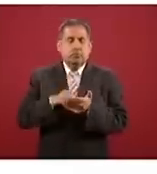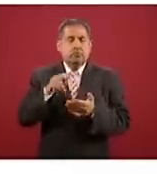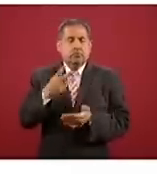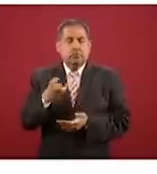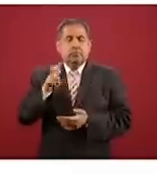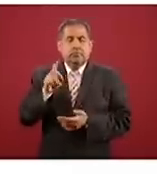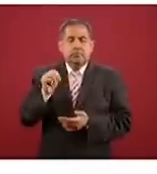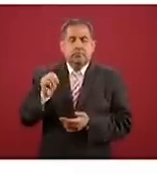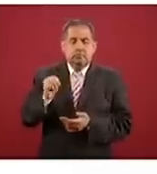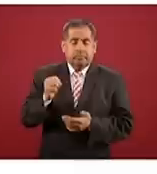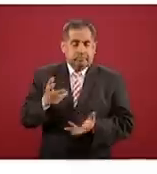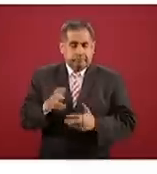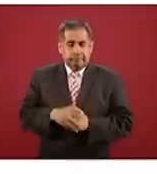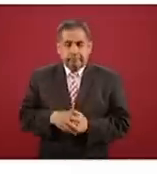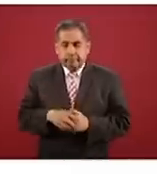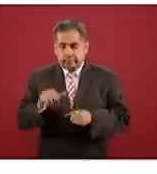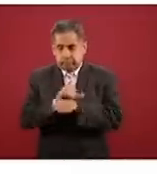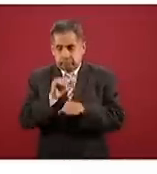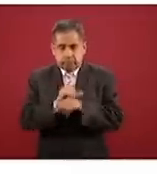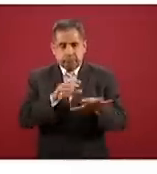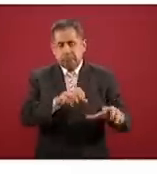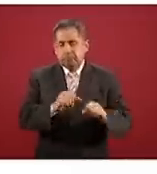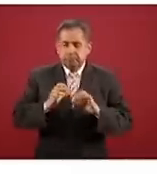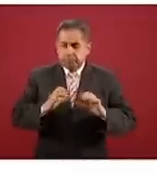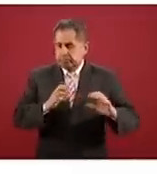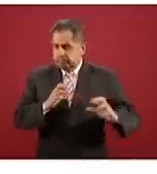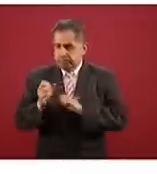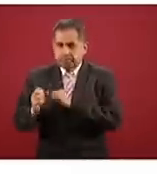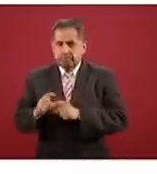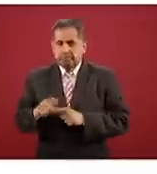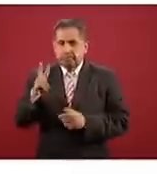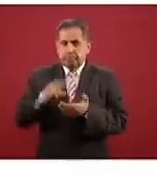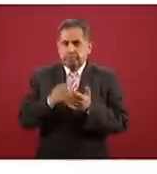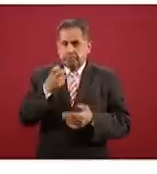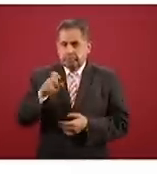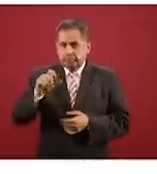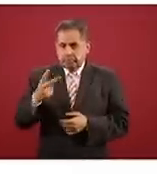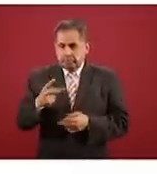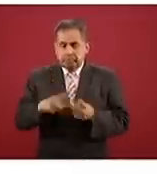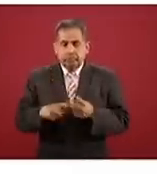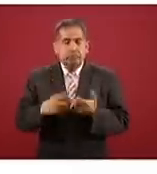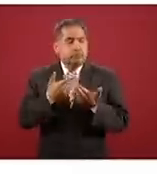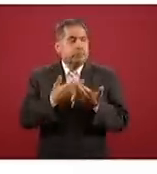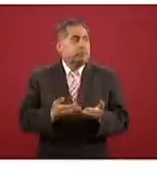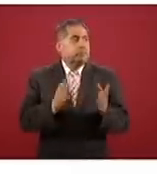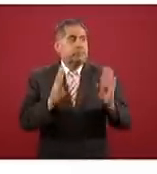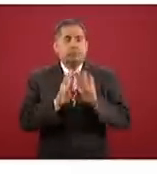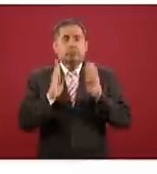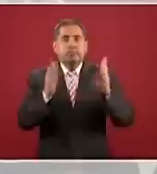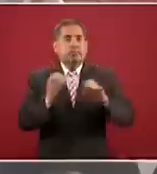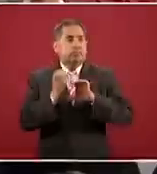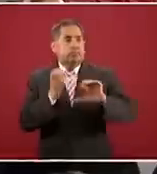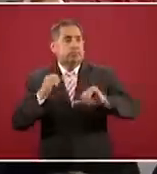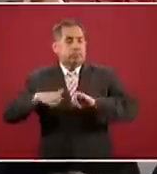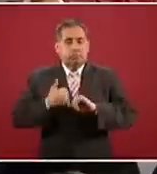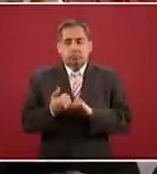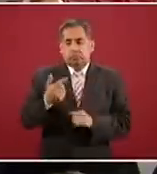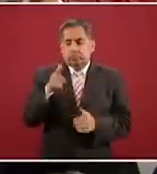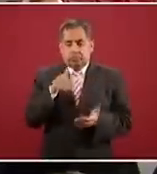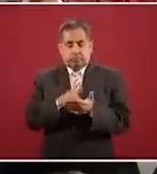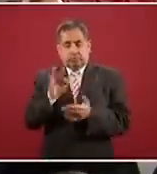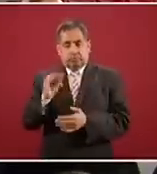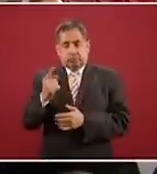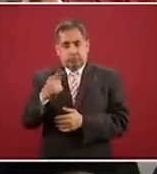19.849.839 litros, vehículos asegurados 3.122 y contenedores 7.041. Lo que sigue, por